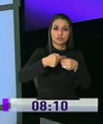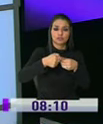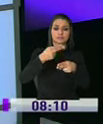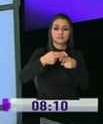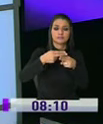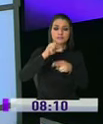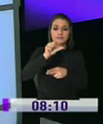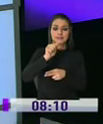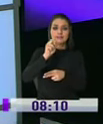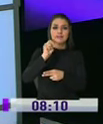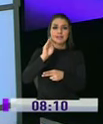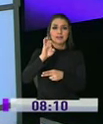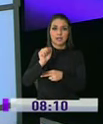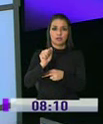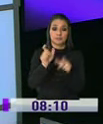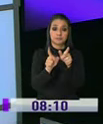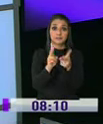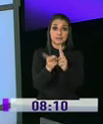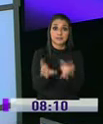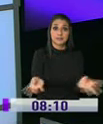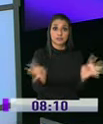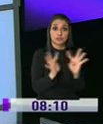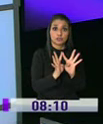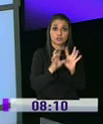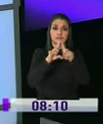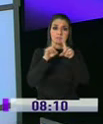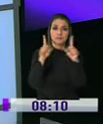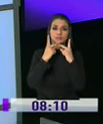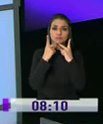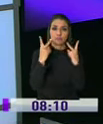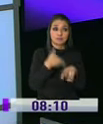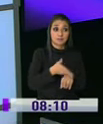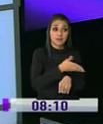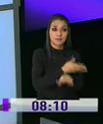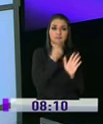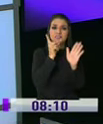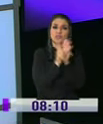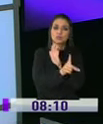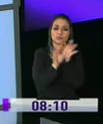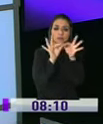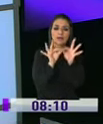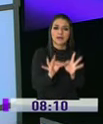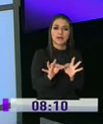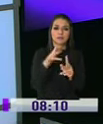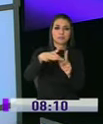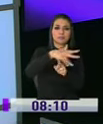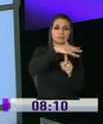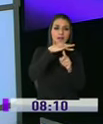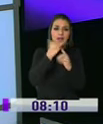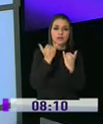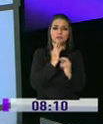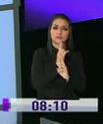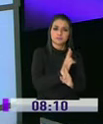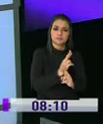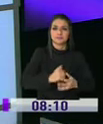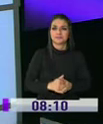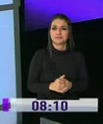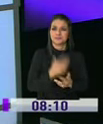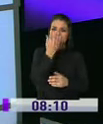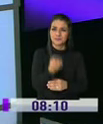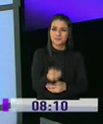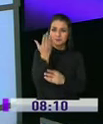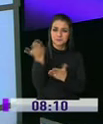de la empresa de espacio público dando respuesta al pedido ciudadano sobre el arreglo del parque de este sector. André, buenos días, adelante.